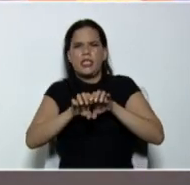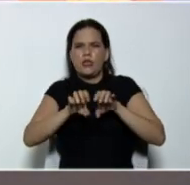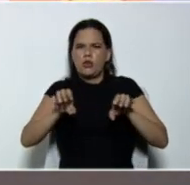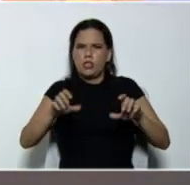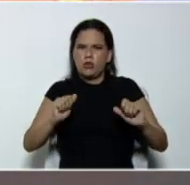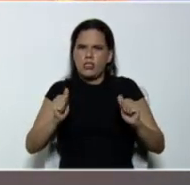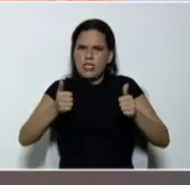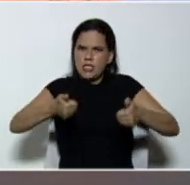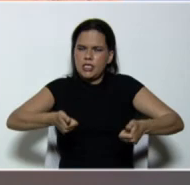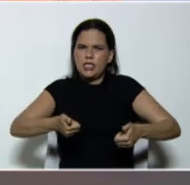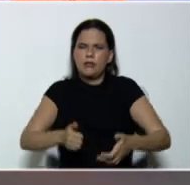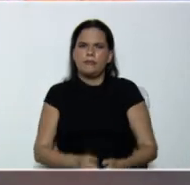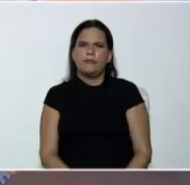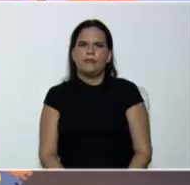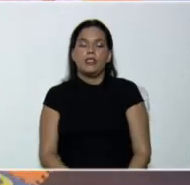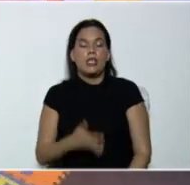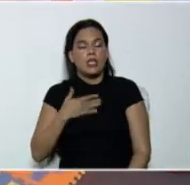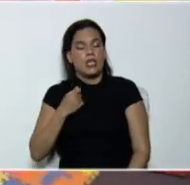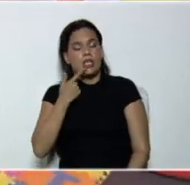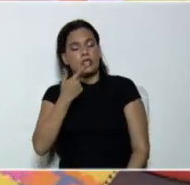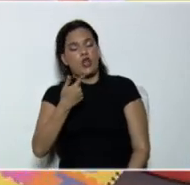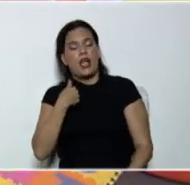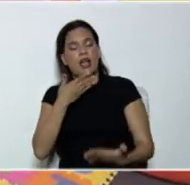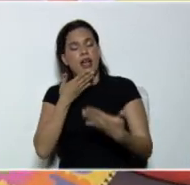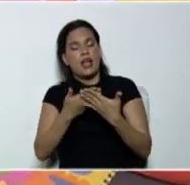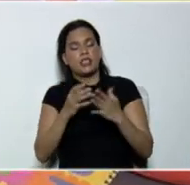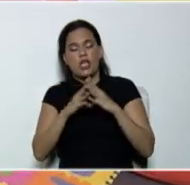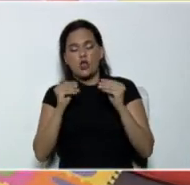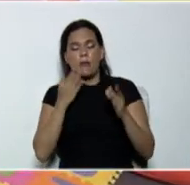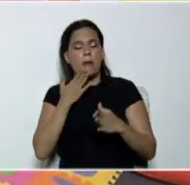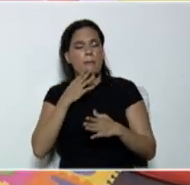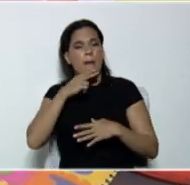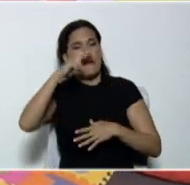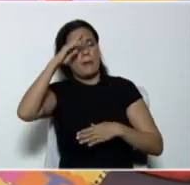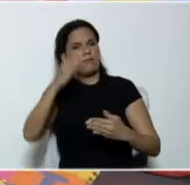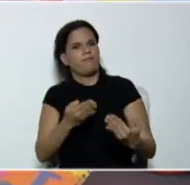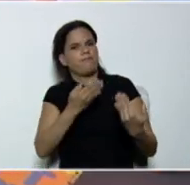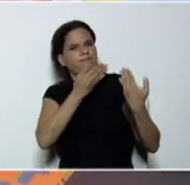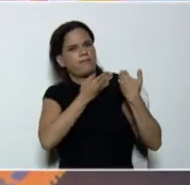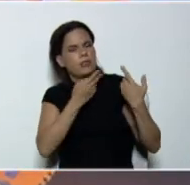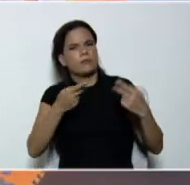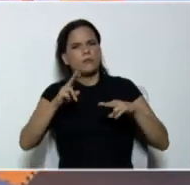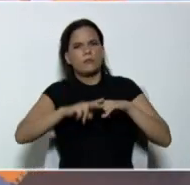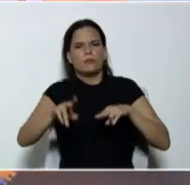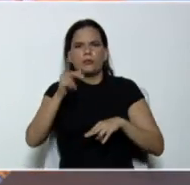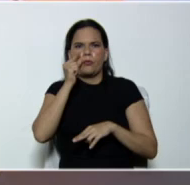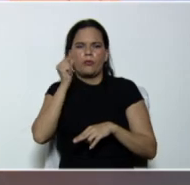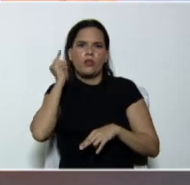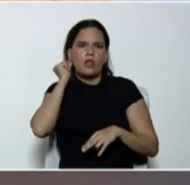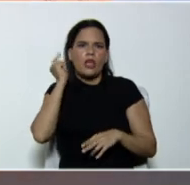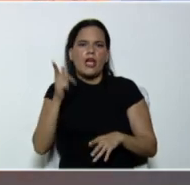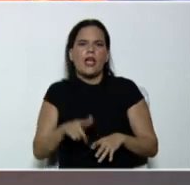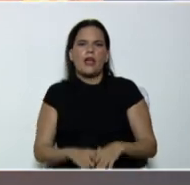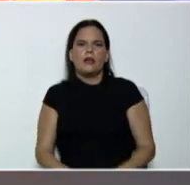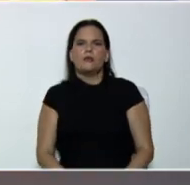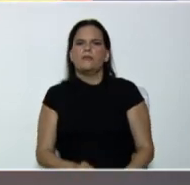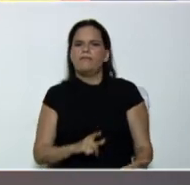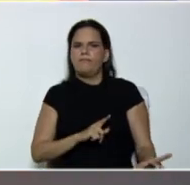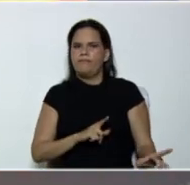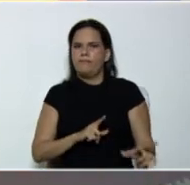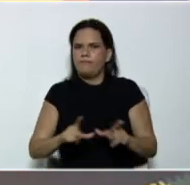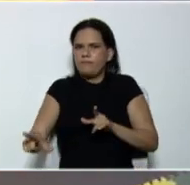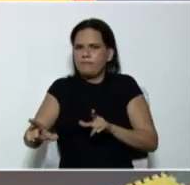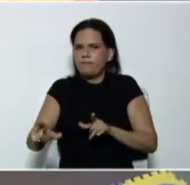y preescolar. Quiere decir que hoy, gracias a ustedes, padres, madres, representantes, niños y niñas, hemos cumplido el